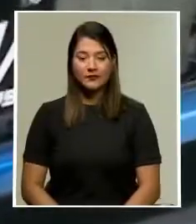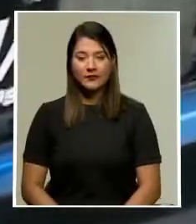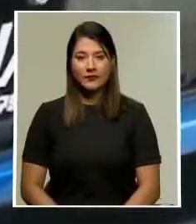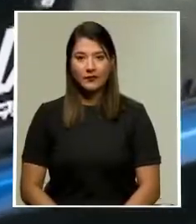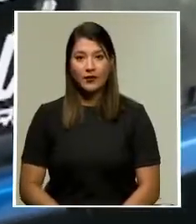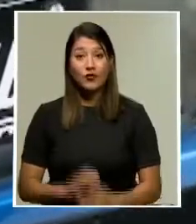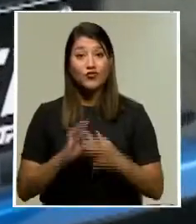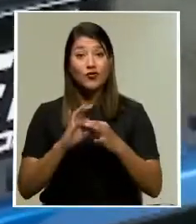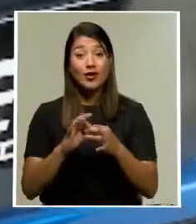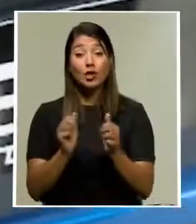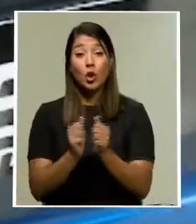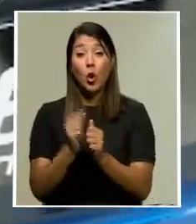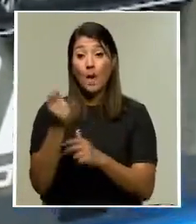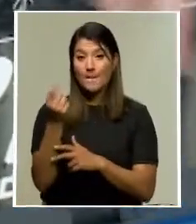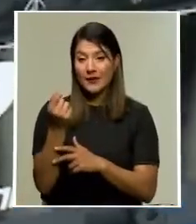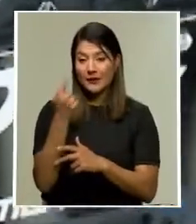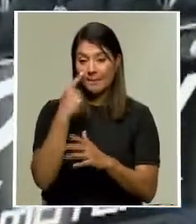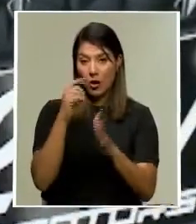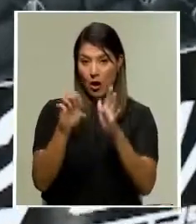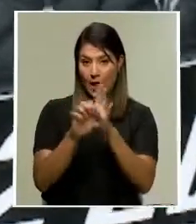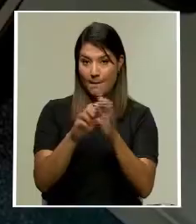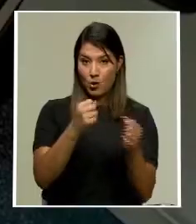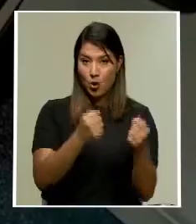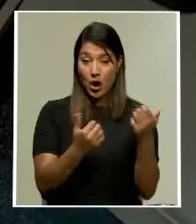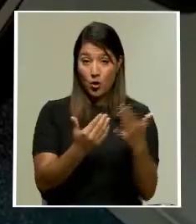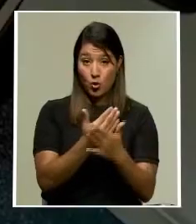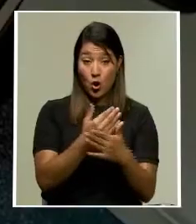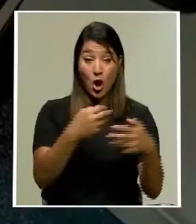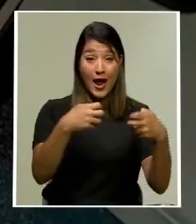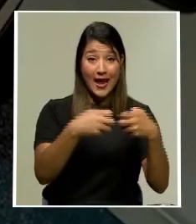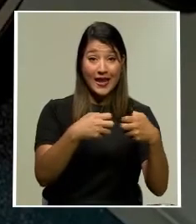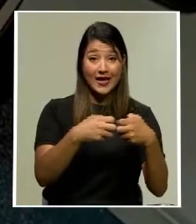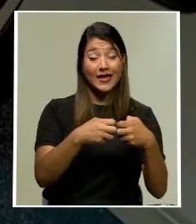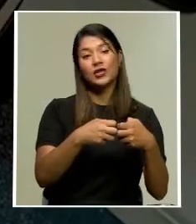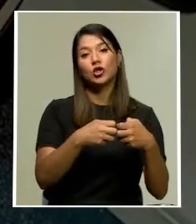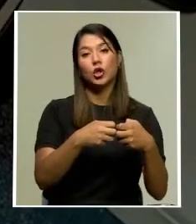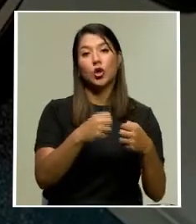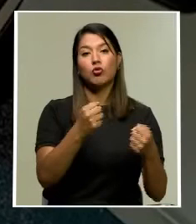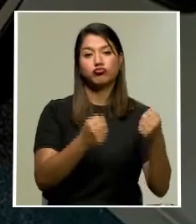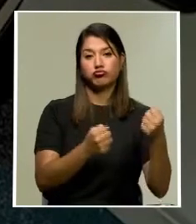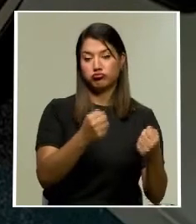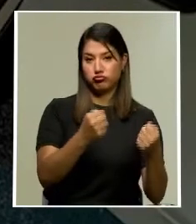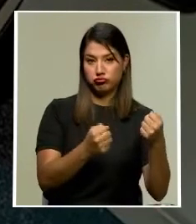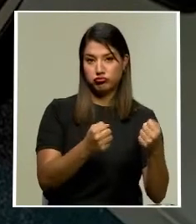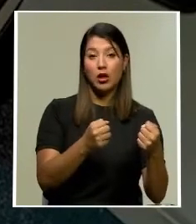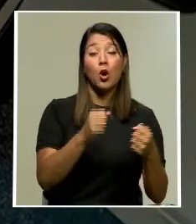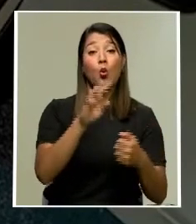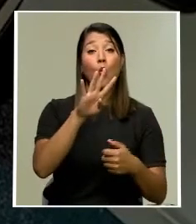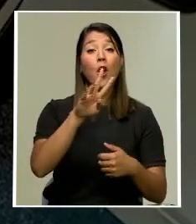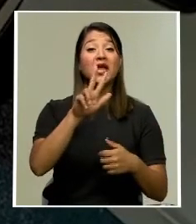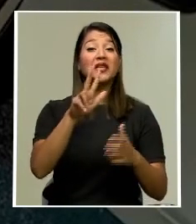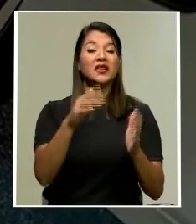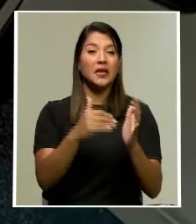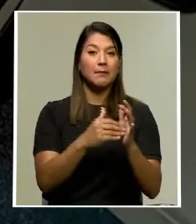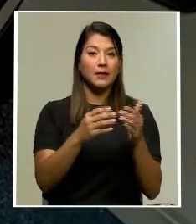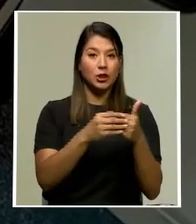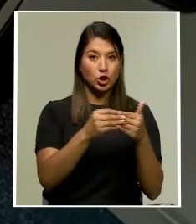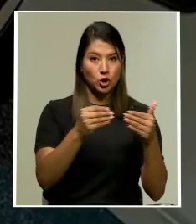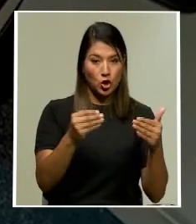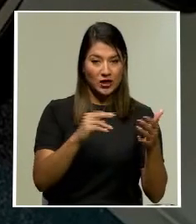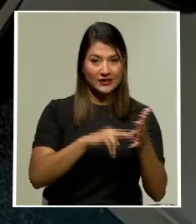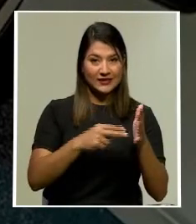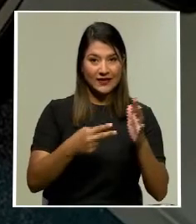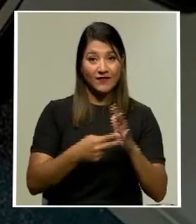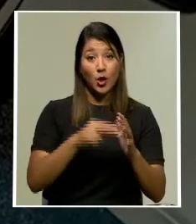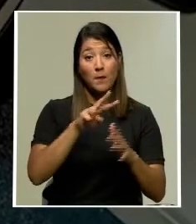En cuanto a precios, veamos algunos ejemplos de carros nuevos. Uno eléctrico tipo sedán de un fabricante japonés cuesta $43,000, es decir,